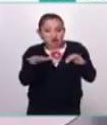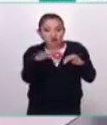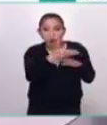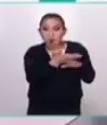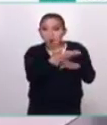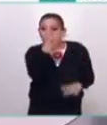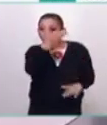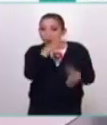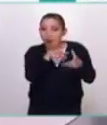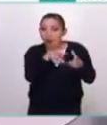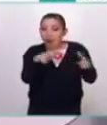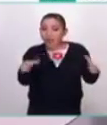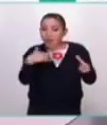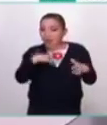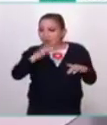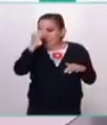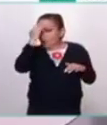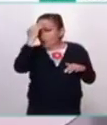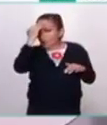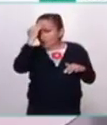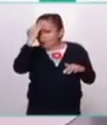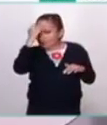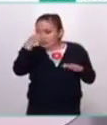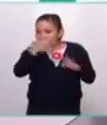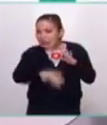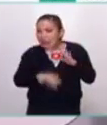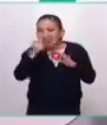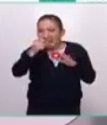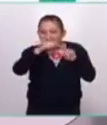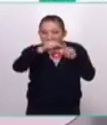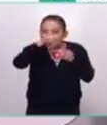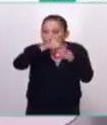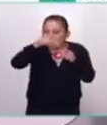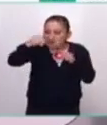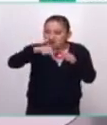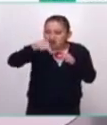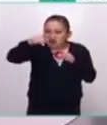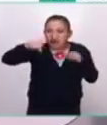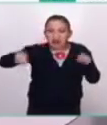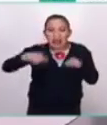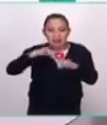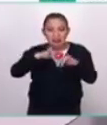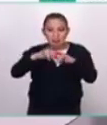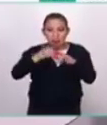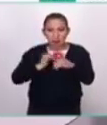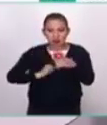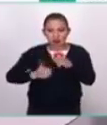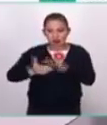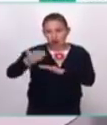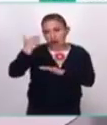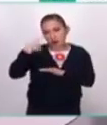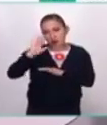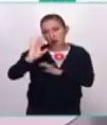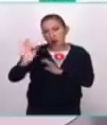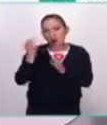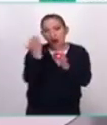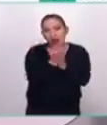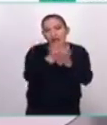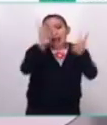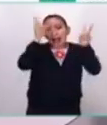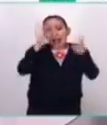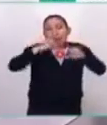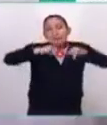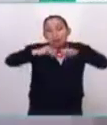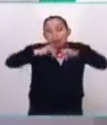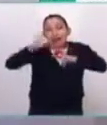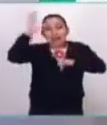mucho más amplia, con un conocimiento de la latitud geográfica. Este es un mapa antiguo, porque como nuestra sección se llama Mapas de